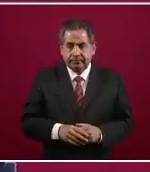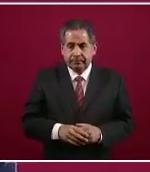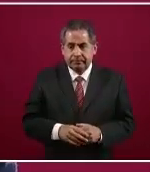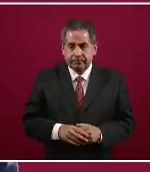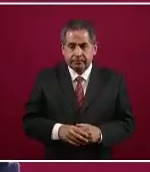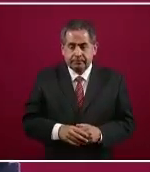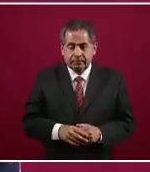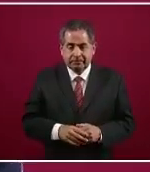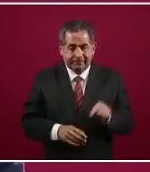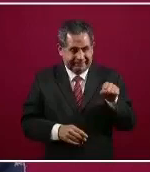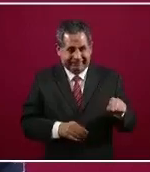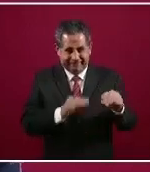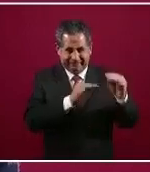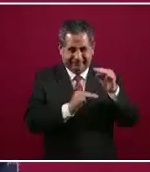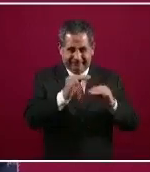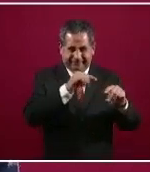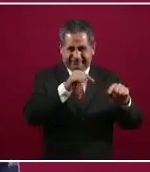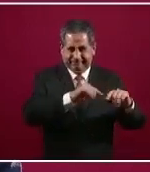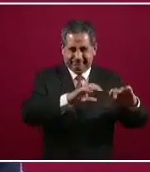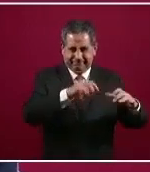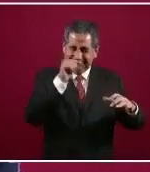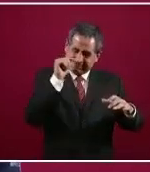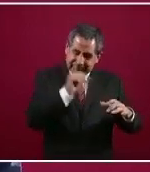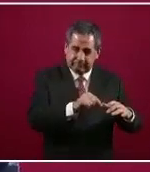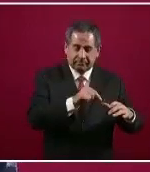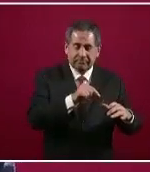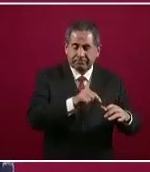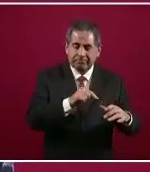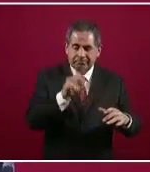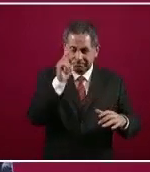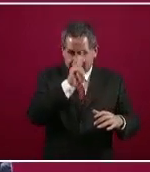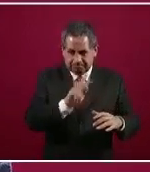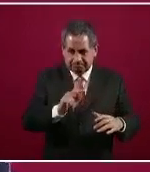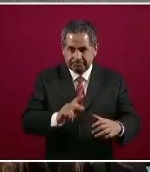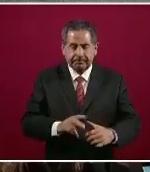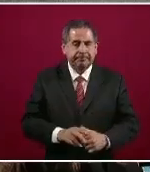y esa región de la montaña.